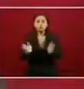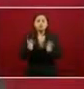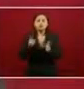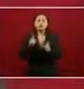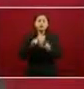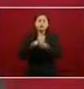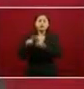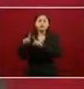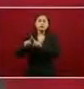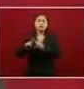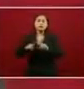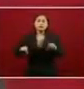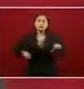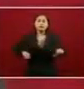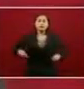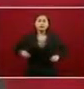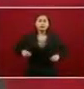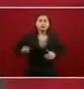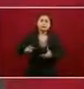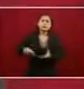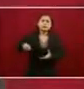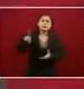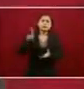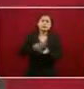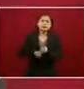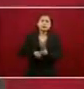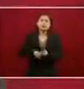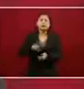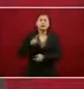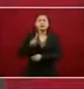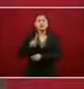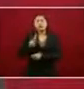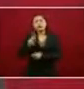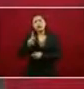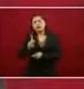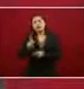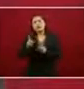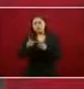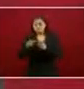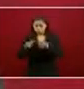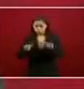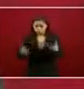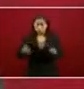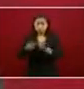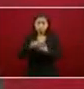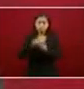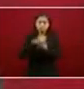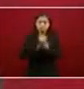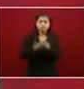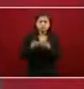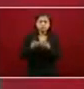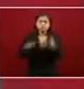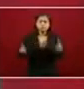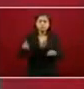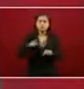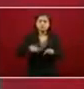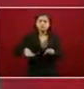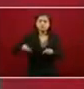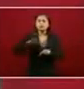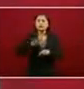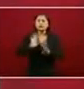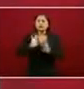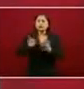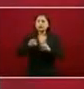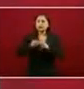país de acuerdo al conseller mexicano y ciudad juárez chihuahua se trabaja para crear un punto de apoyo a los migrantes que están esperando en mexico la respuesta a su petición